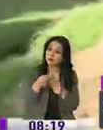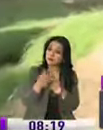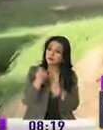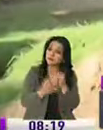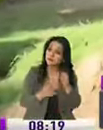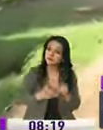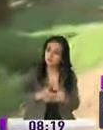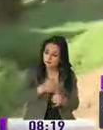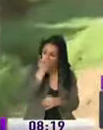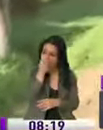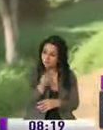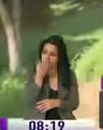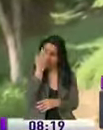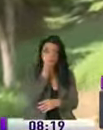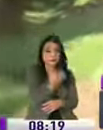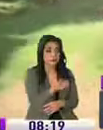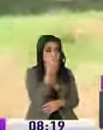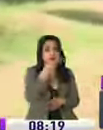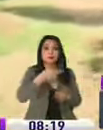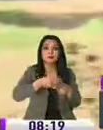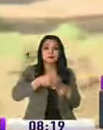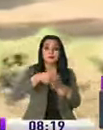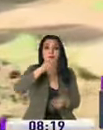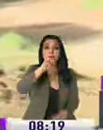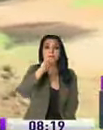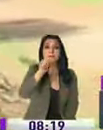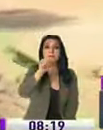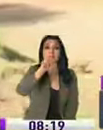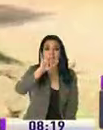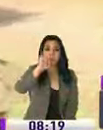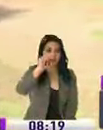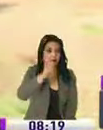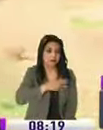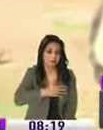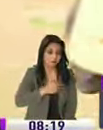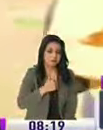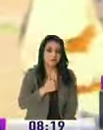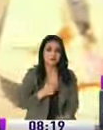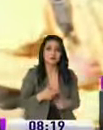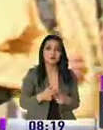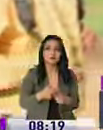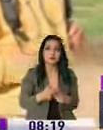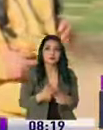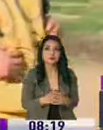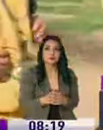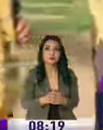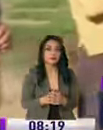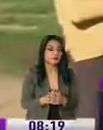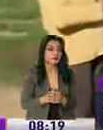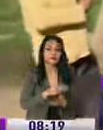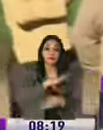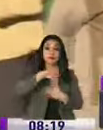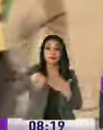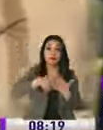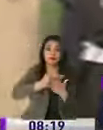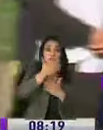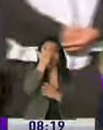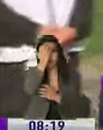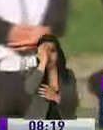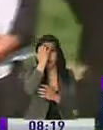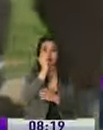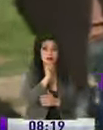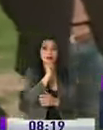Bueno, sí, buenos días, mi nombre es María Vinuesa. Realmente estamos muy preocupados porque